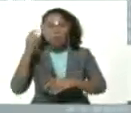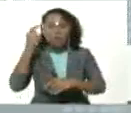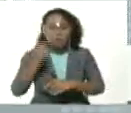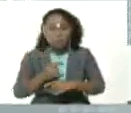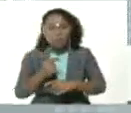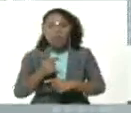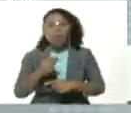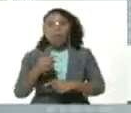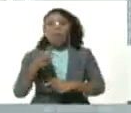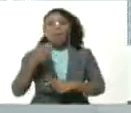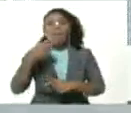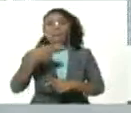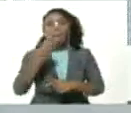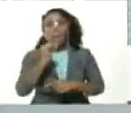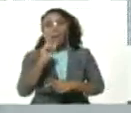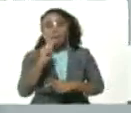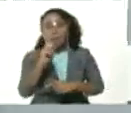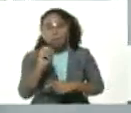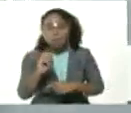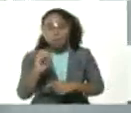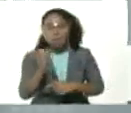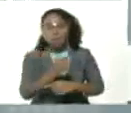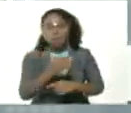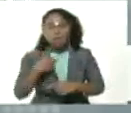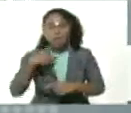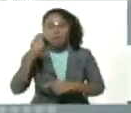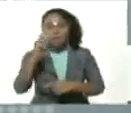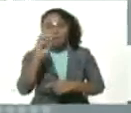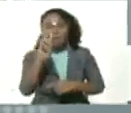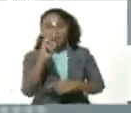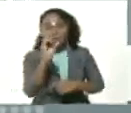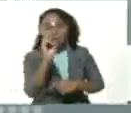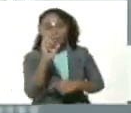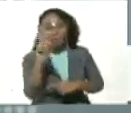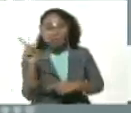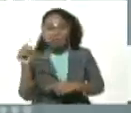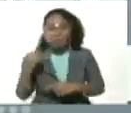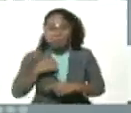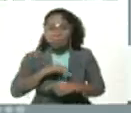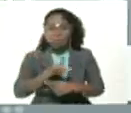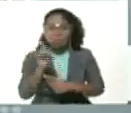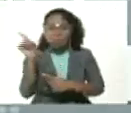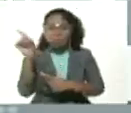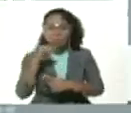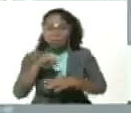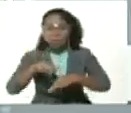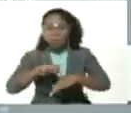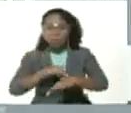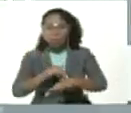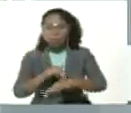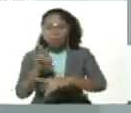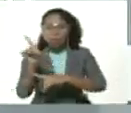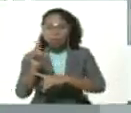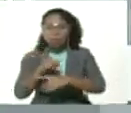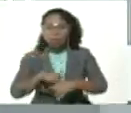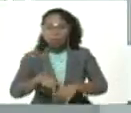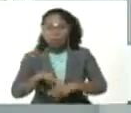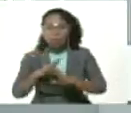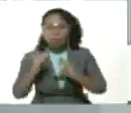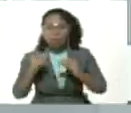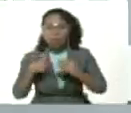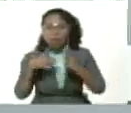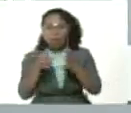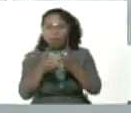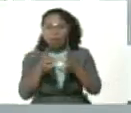Pinto Salinas y Tovar. De igual forma, estamos en estos momentos ya con todo el